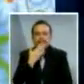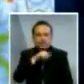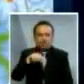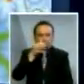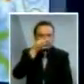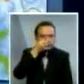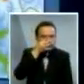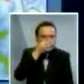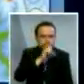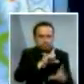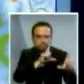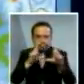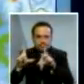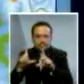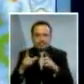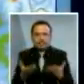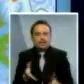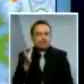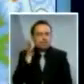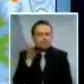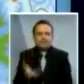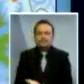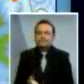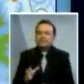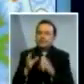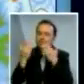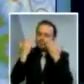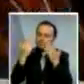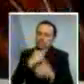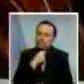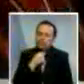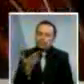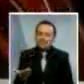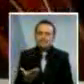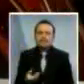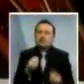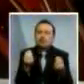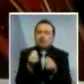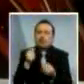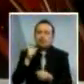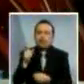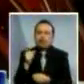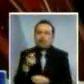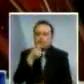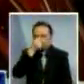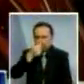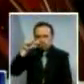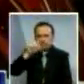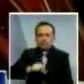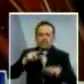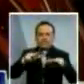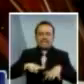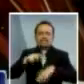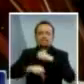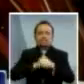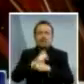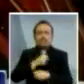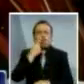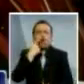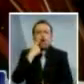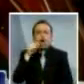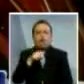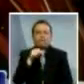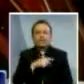están viendo y escuchando en este momento. Así es, gusto de saludarlo. Bueno, ¿cómo recibe usted esta condena? 18 años